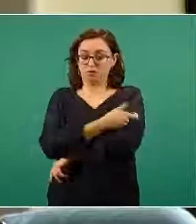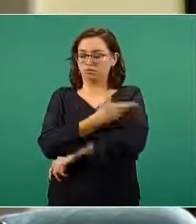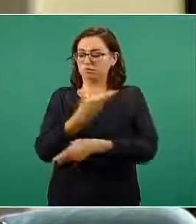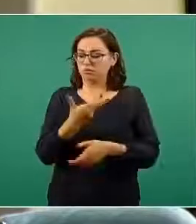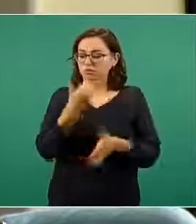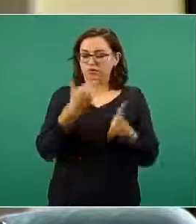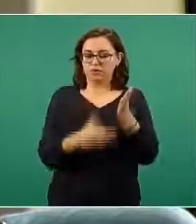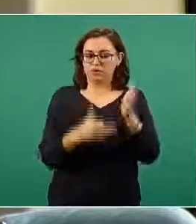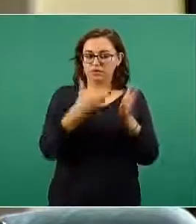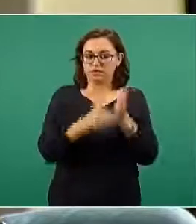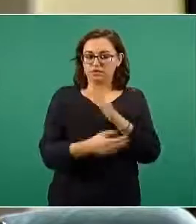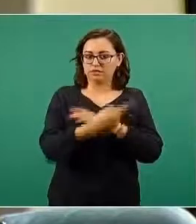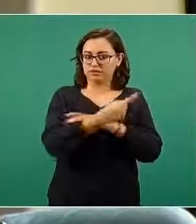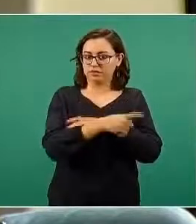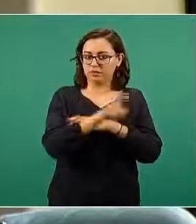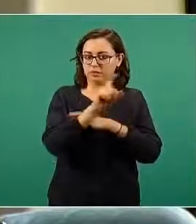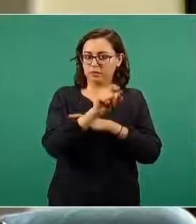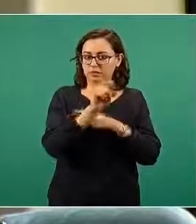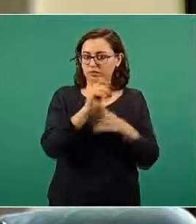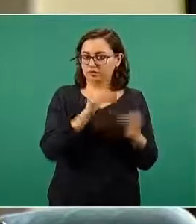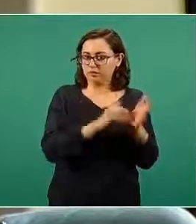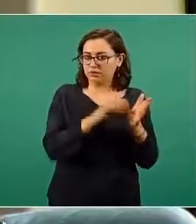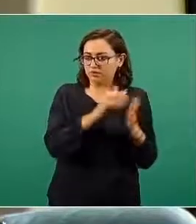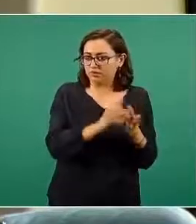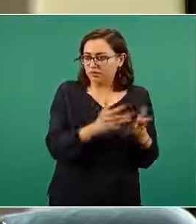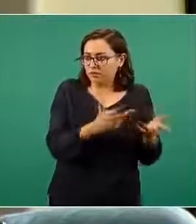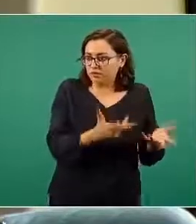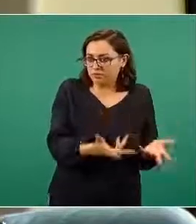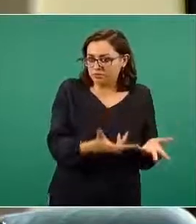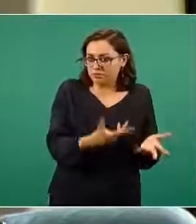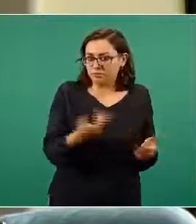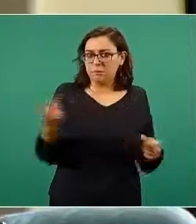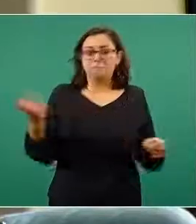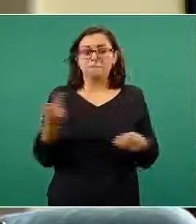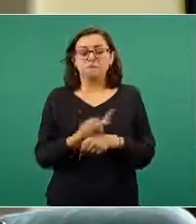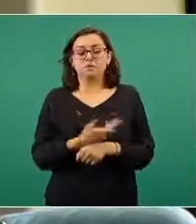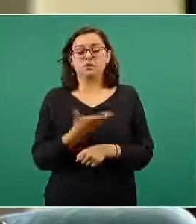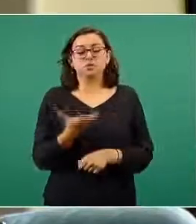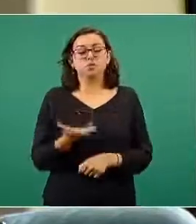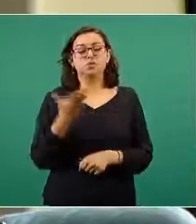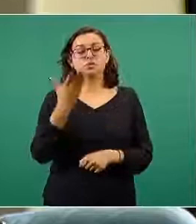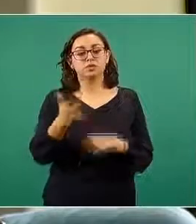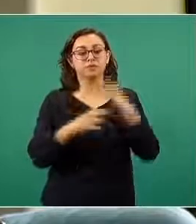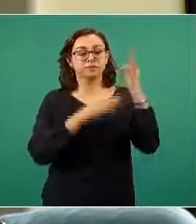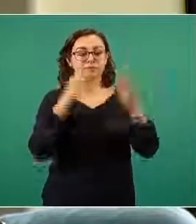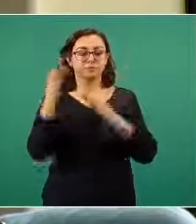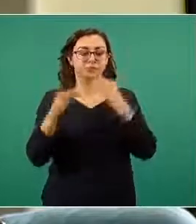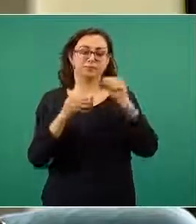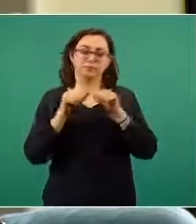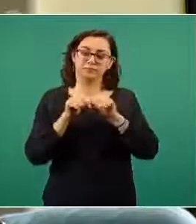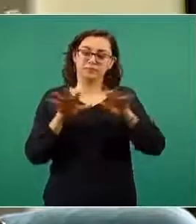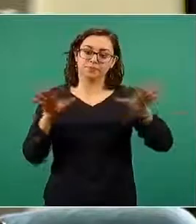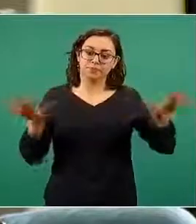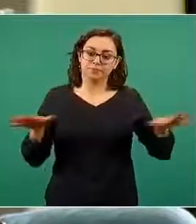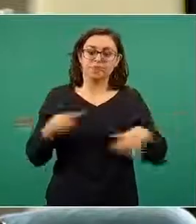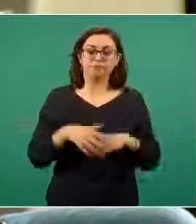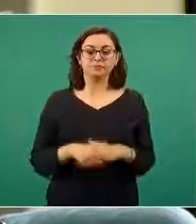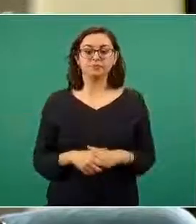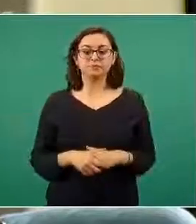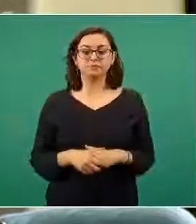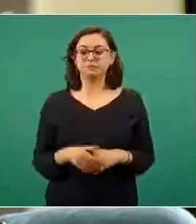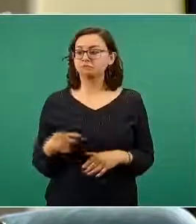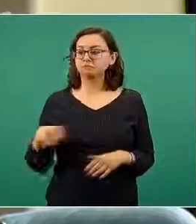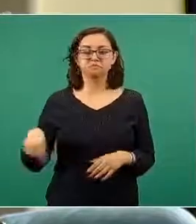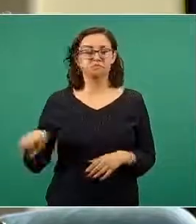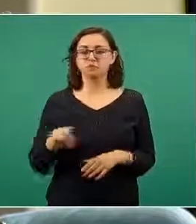de 120 millones de mexicanos. ¿Cuál sería el mensaje que les darían ustedes precisamente a esta población, a estos 120 millones que no